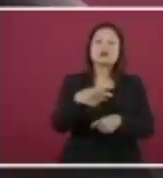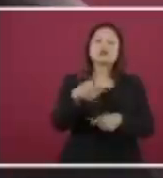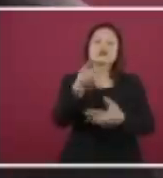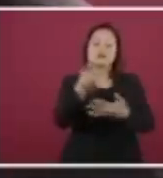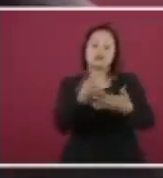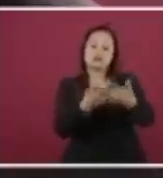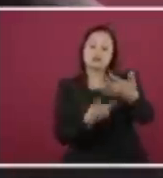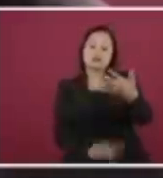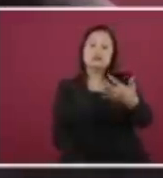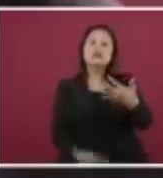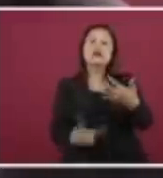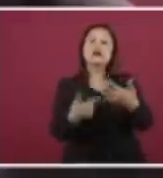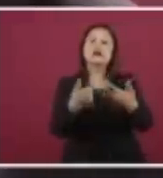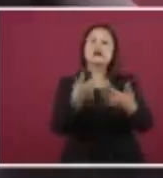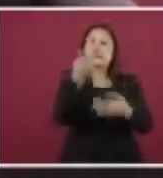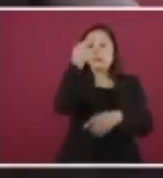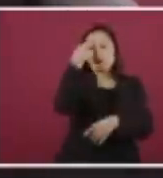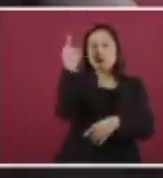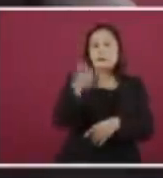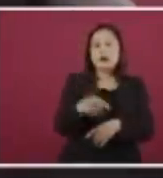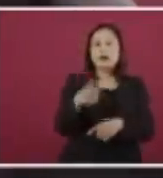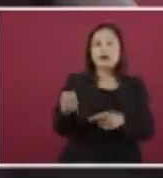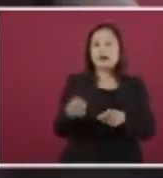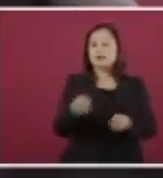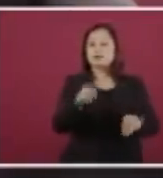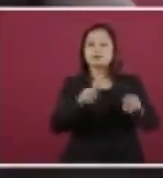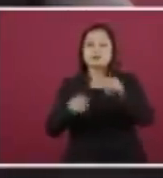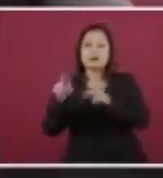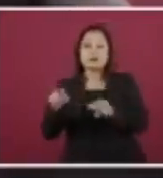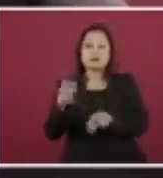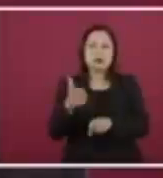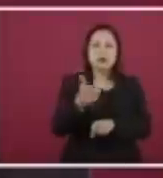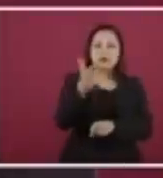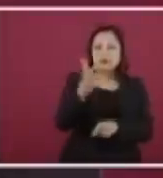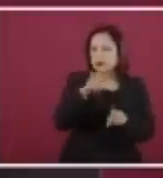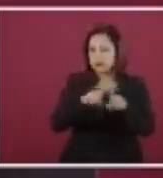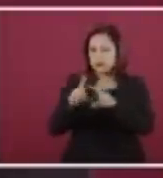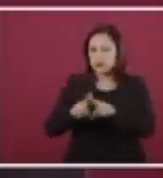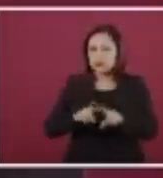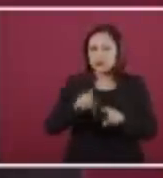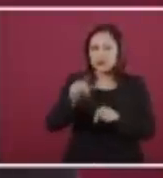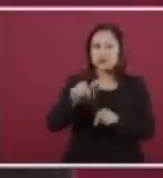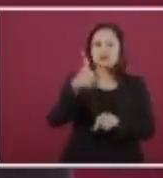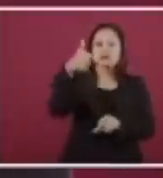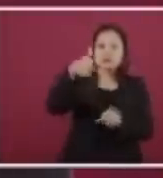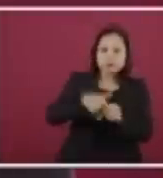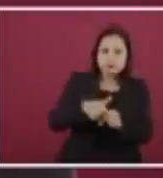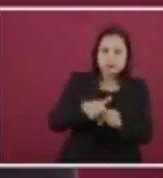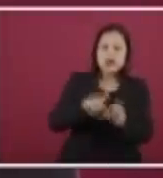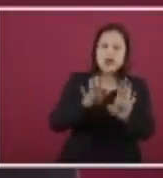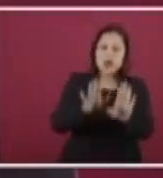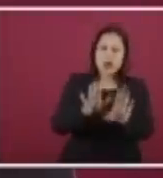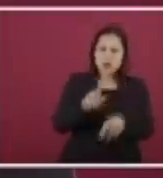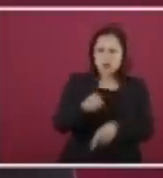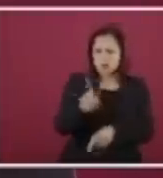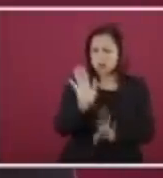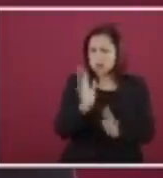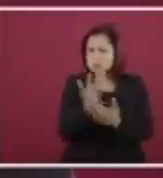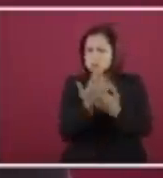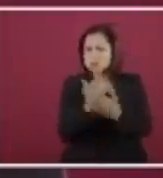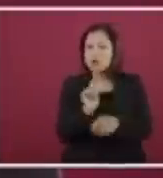de los combustibles, si les parece, les informamos sobre quiénes son